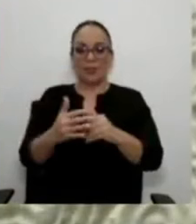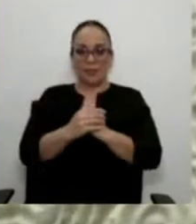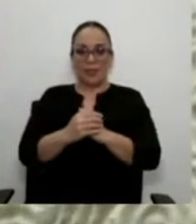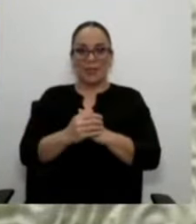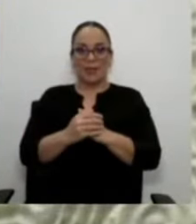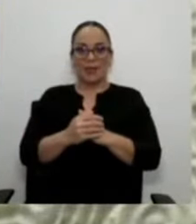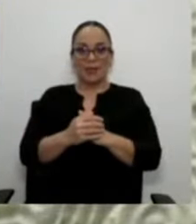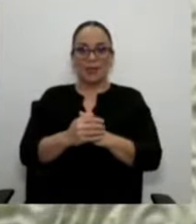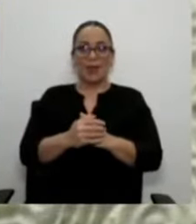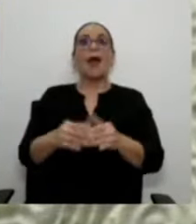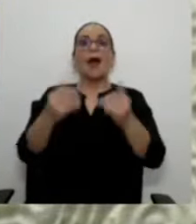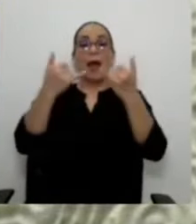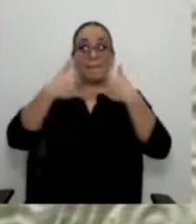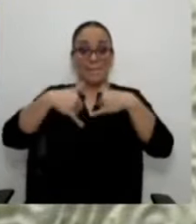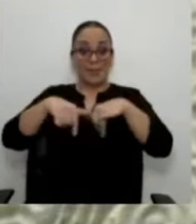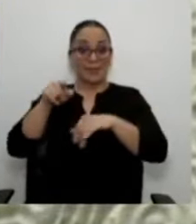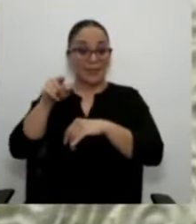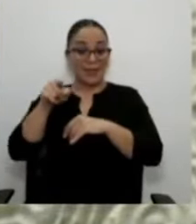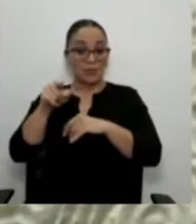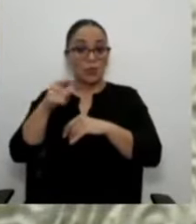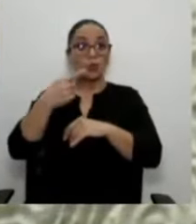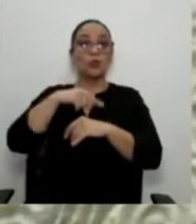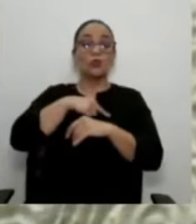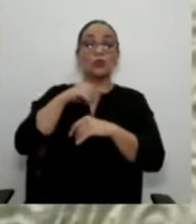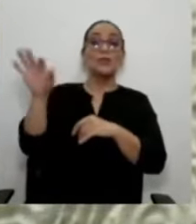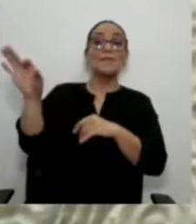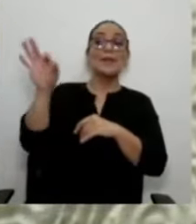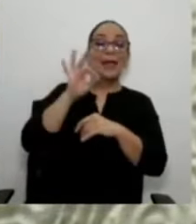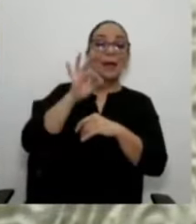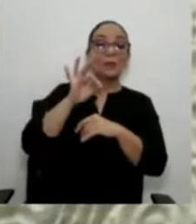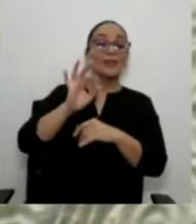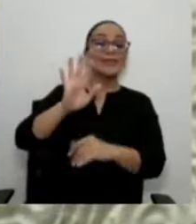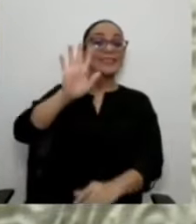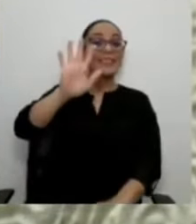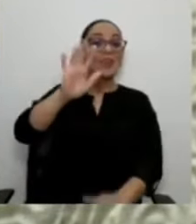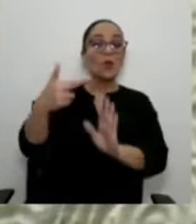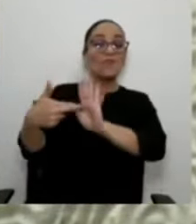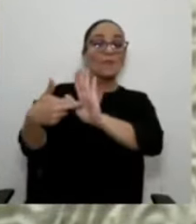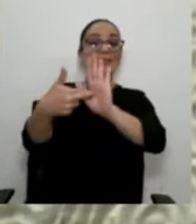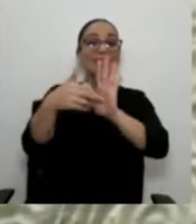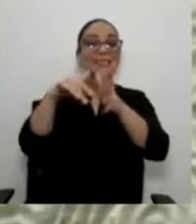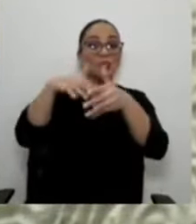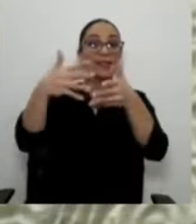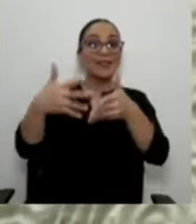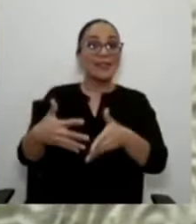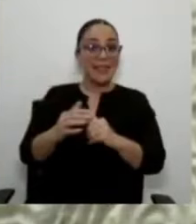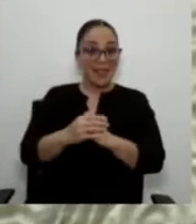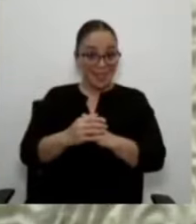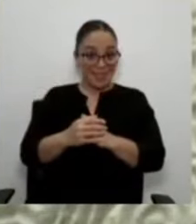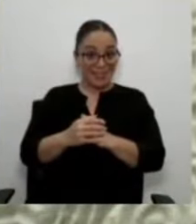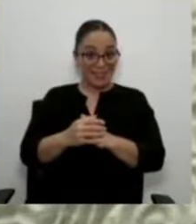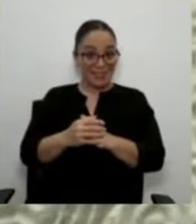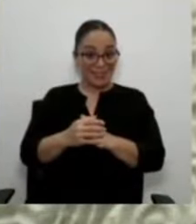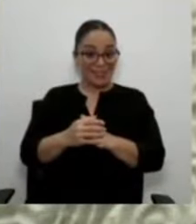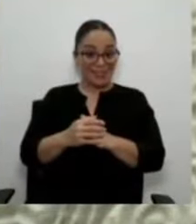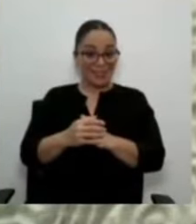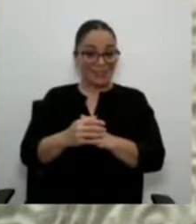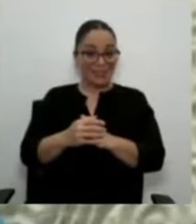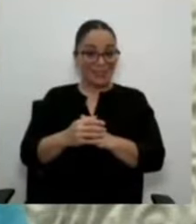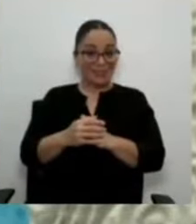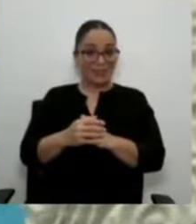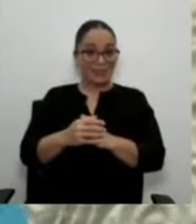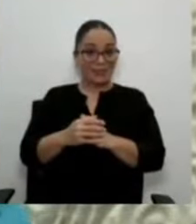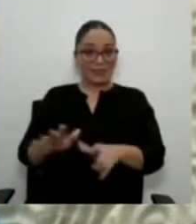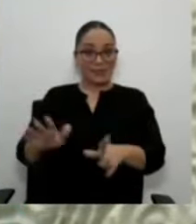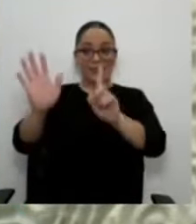de eso, nosotros invitamos a los 5 representantes estudiantiles y a la representante oficial le